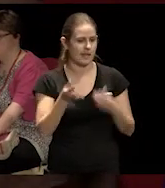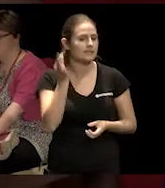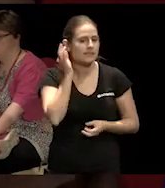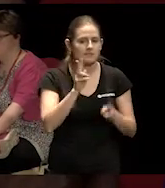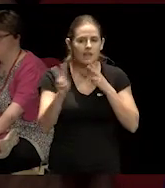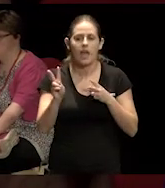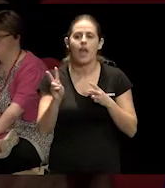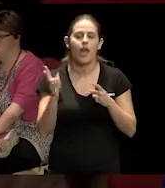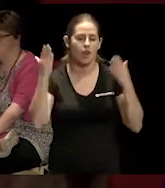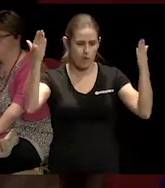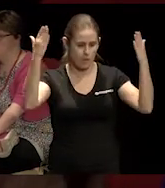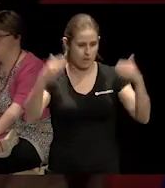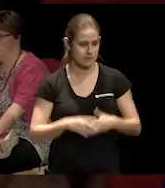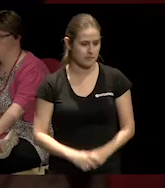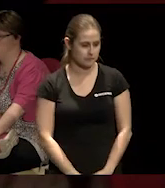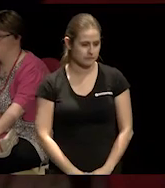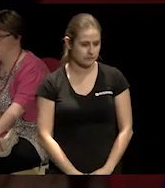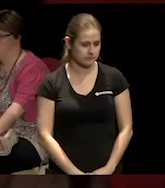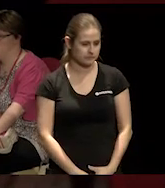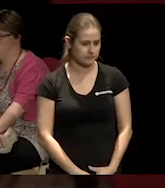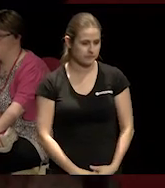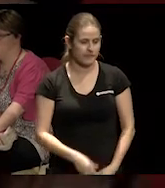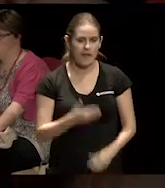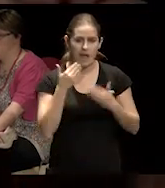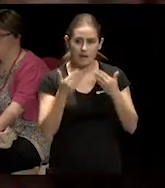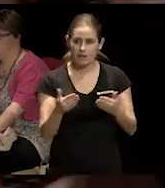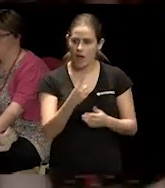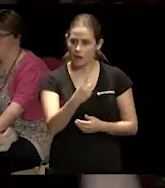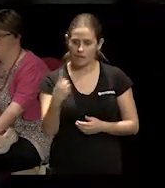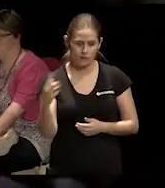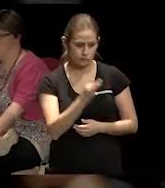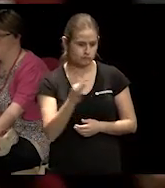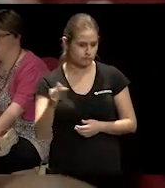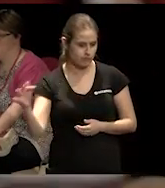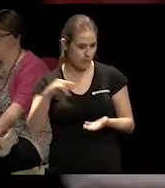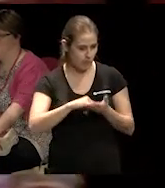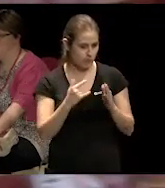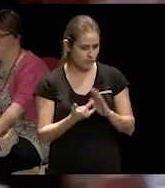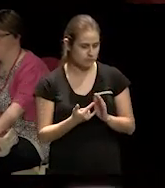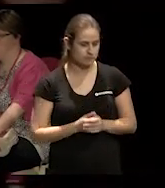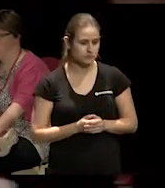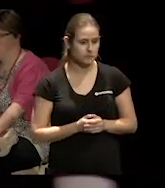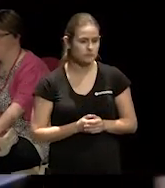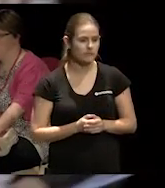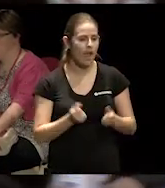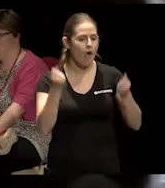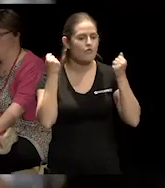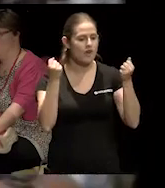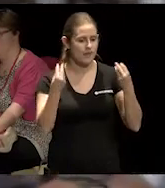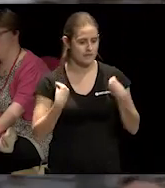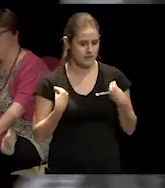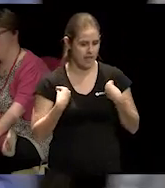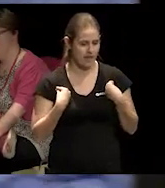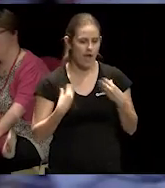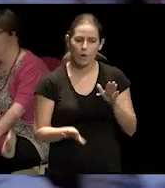Gracias. Bueno, pues gracias a cada uno de los proyectos. Fuerza y vida, y sobre todo a